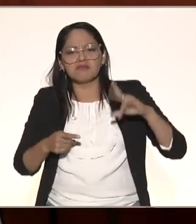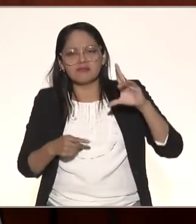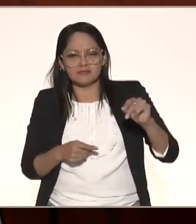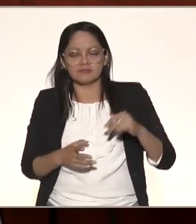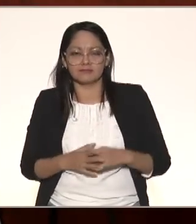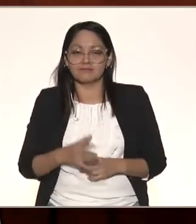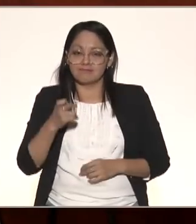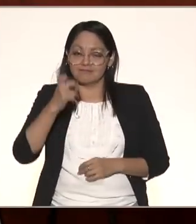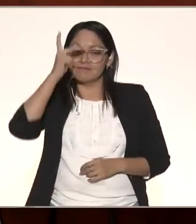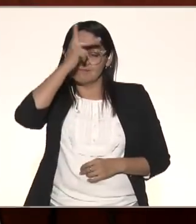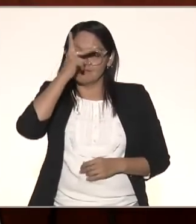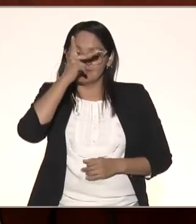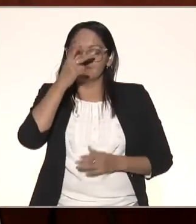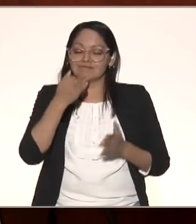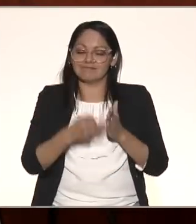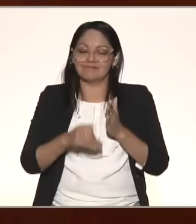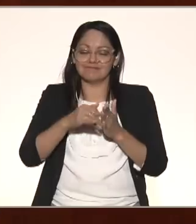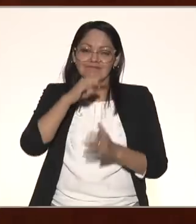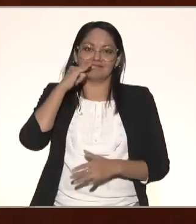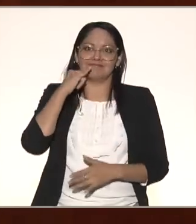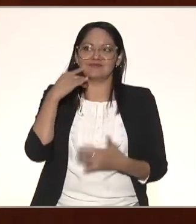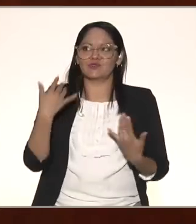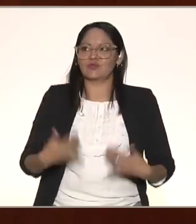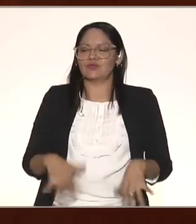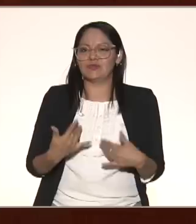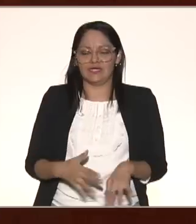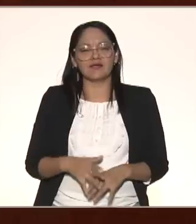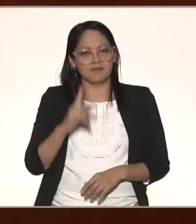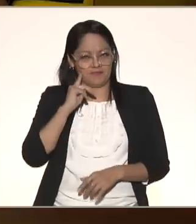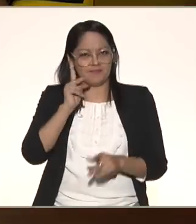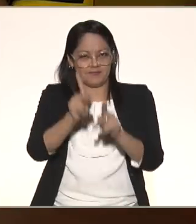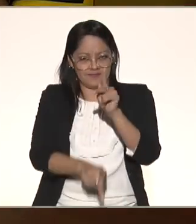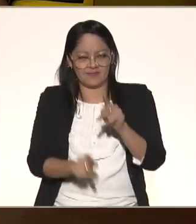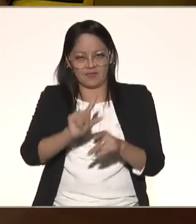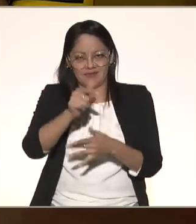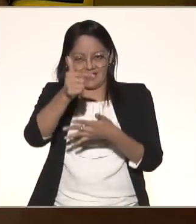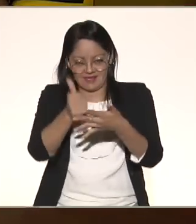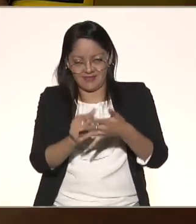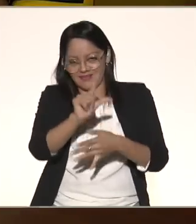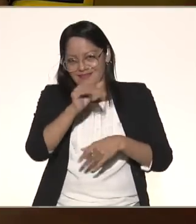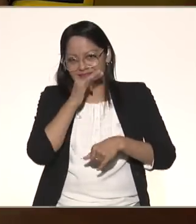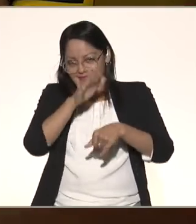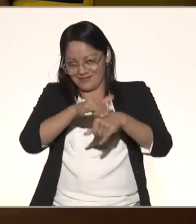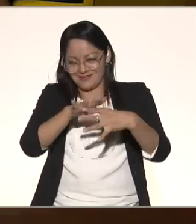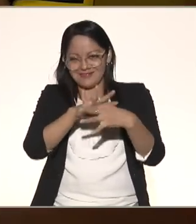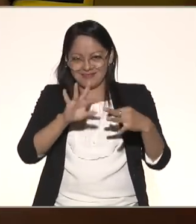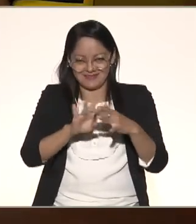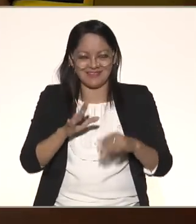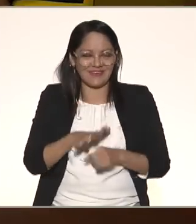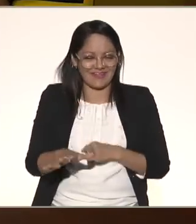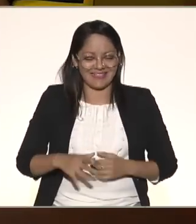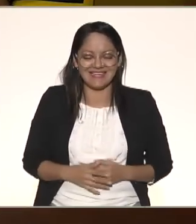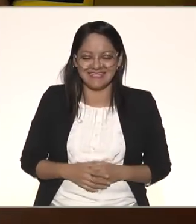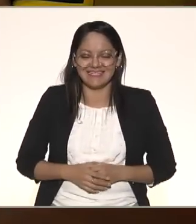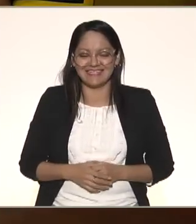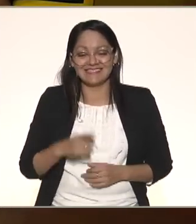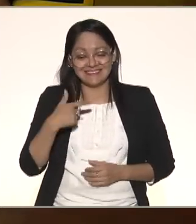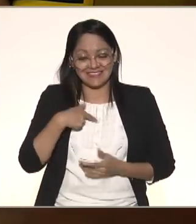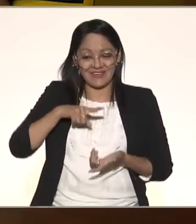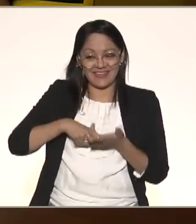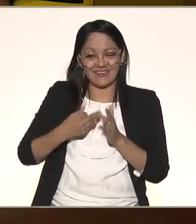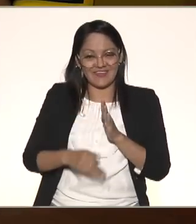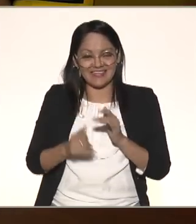Es la psicología de la carencia. Dios, vamos a hacer una pausa, voy a hacer mi lista y ahorita les digo, si tengo una carencia.